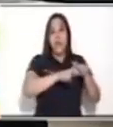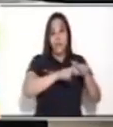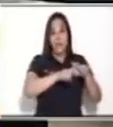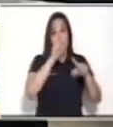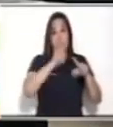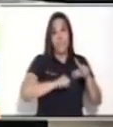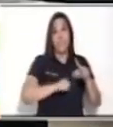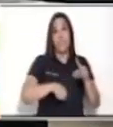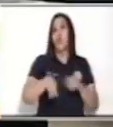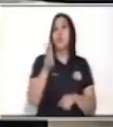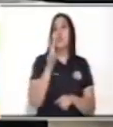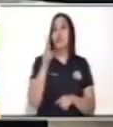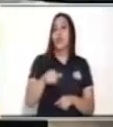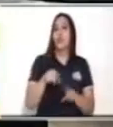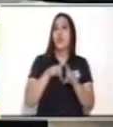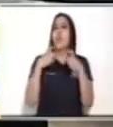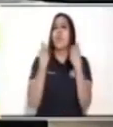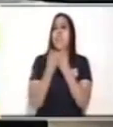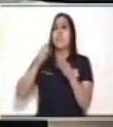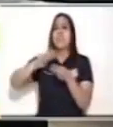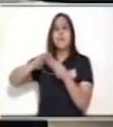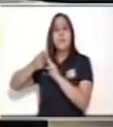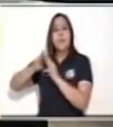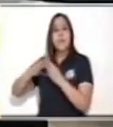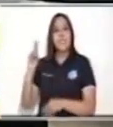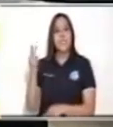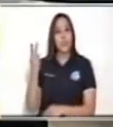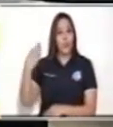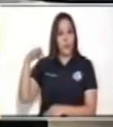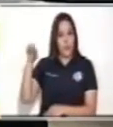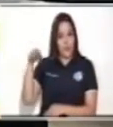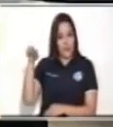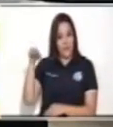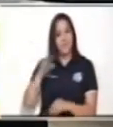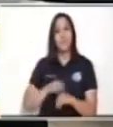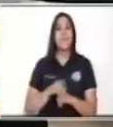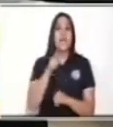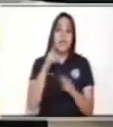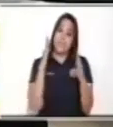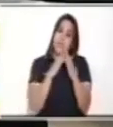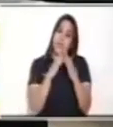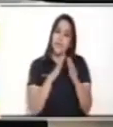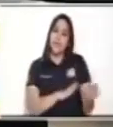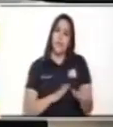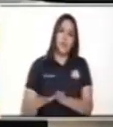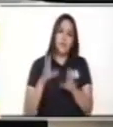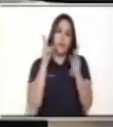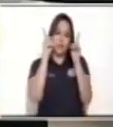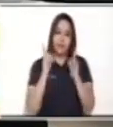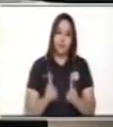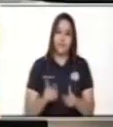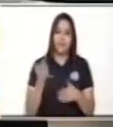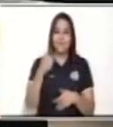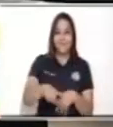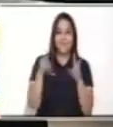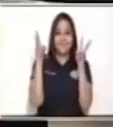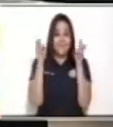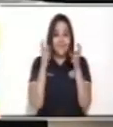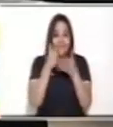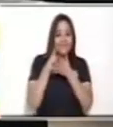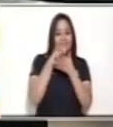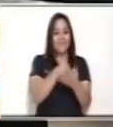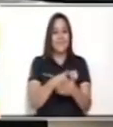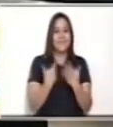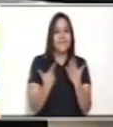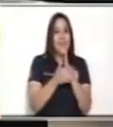del 2 del área de matemáticas en segundo primaria. Si en casa hay alguna persona con discapacidad, este tema les ayudará a